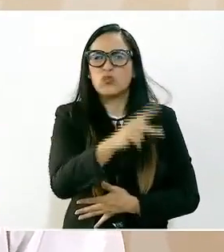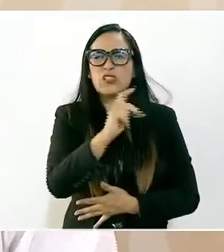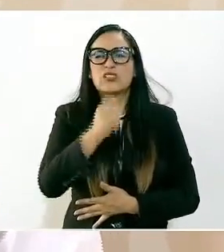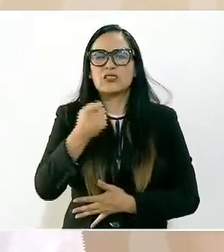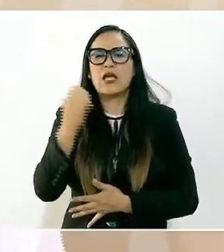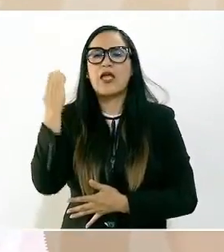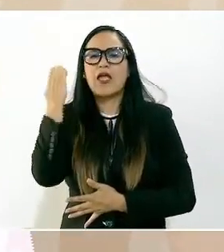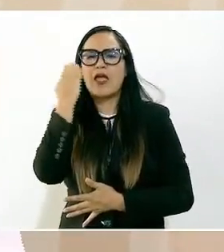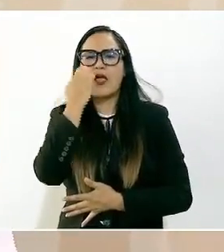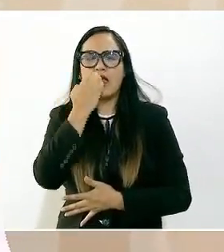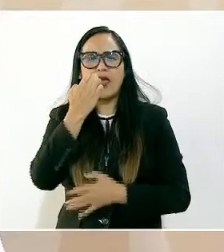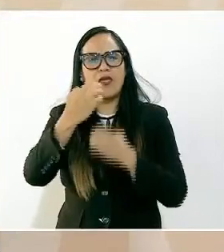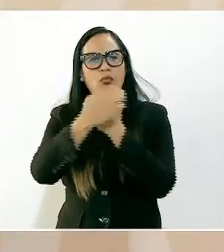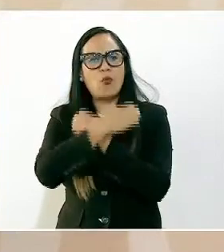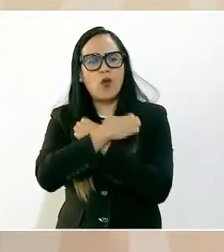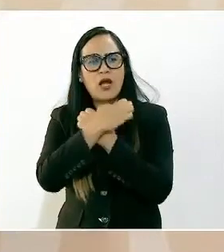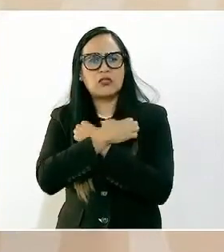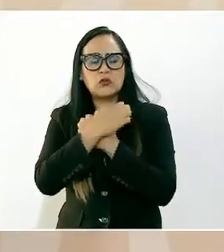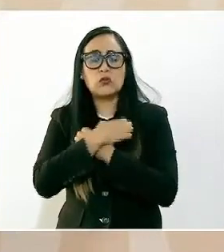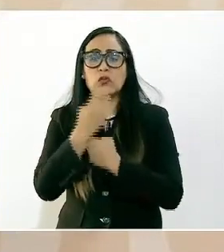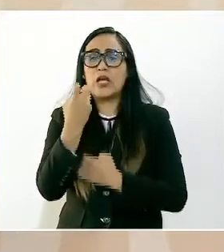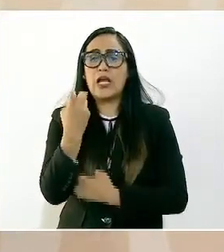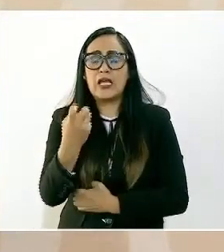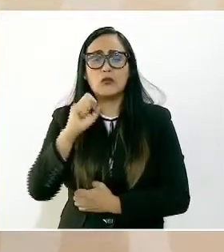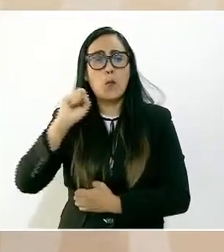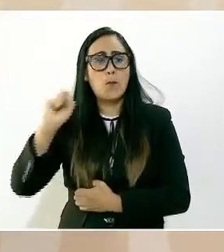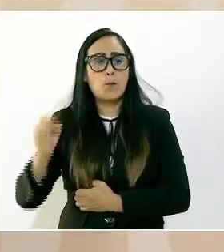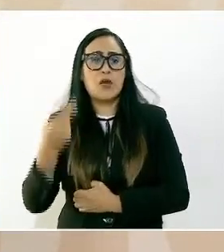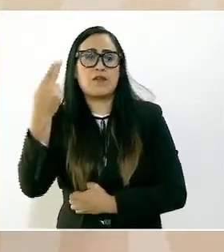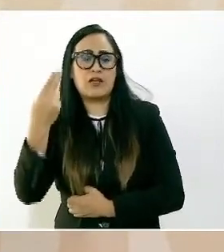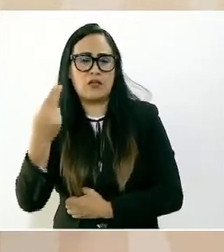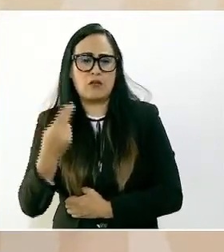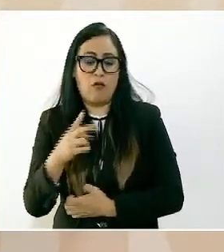tenía que ser un privilegio y no un derecho.